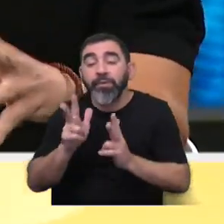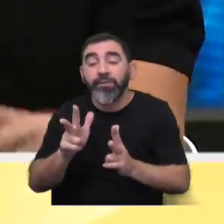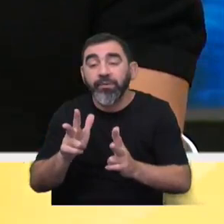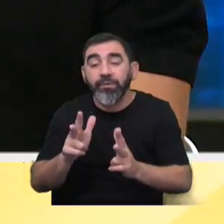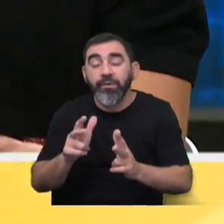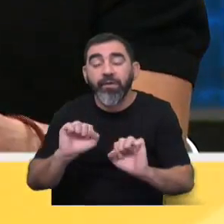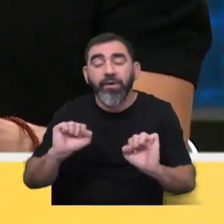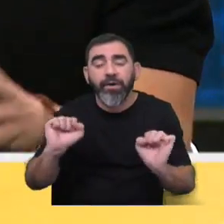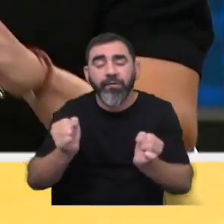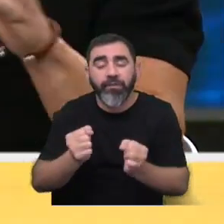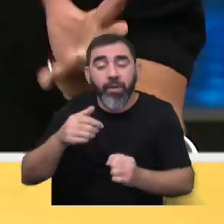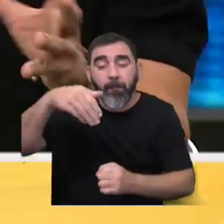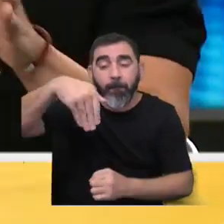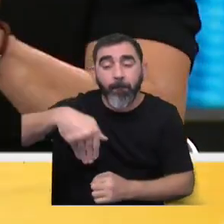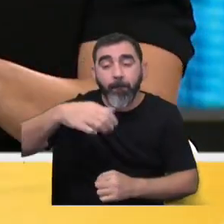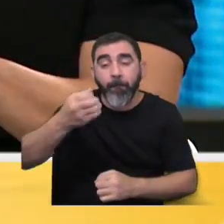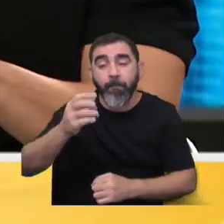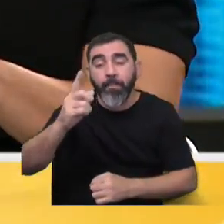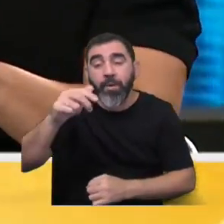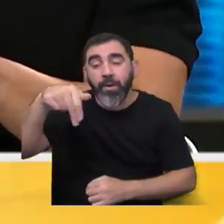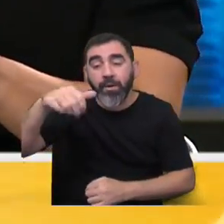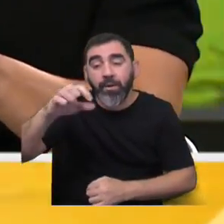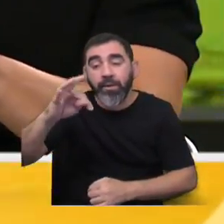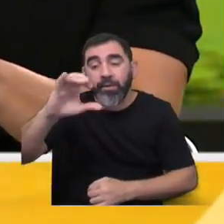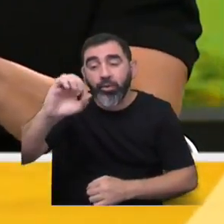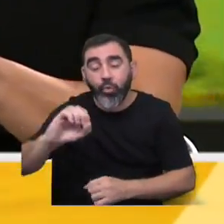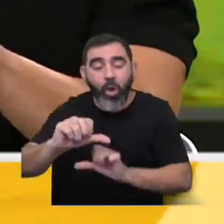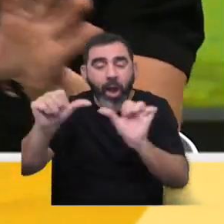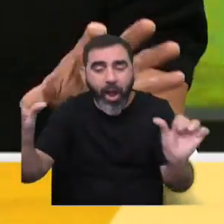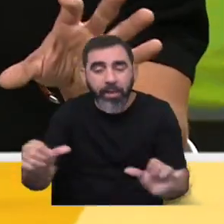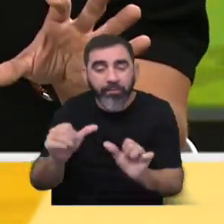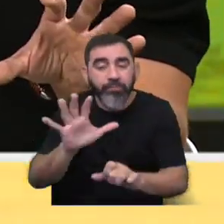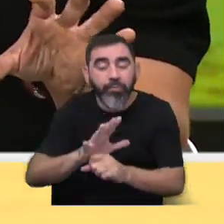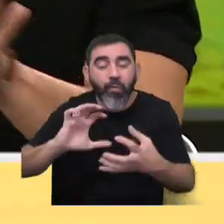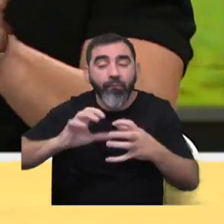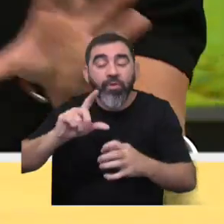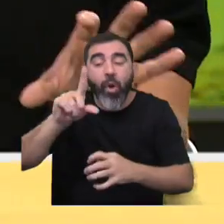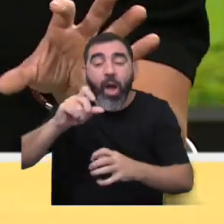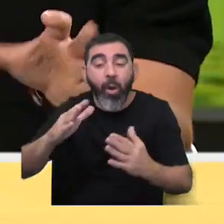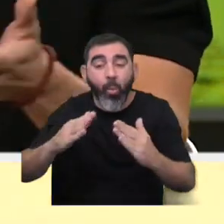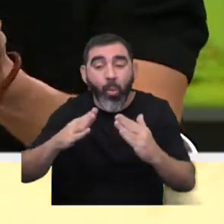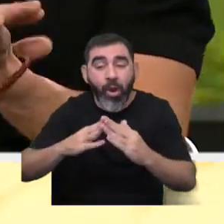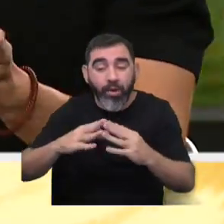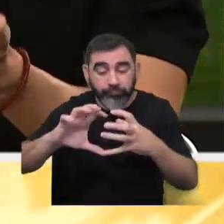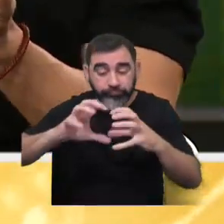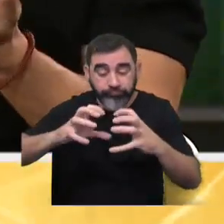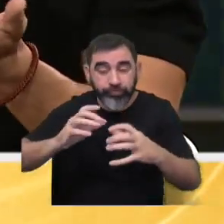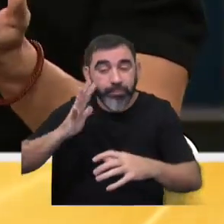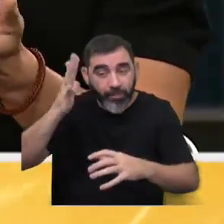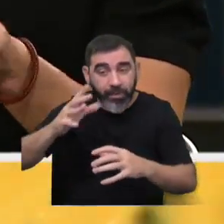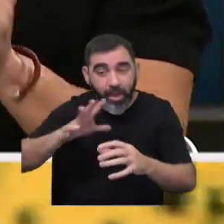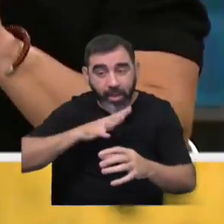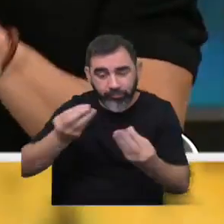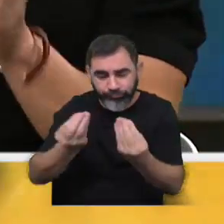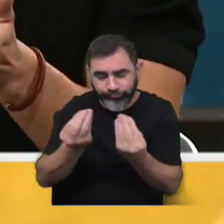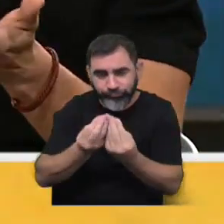refrigerantes magnéticos activos, ¿no? Yo a todo el mundo se lo explico, es como una suerte de, como si fuera el filtro de agua de nuestras casas, los cartuchos. Y vieron que adentro tiene un montón